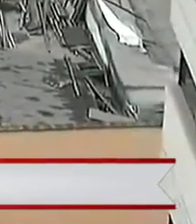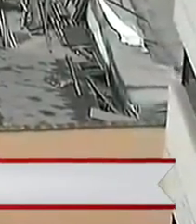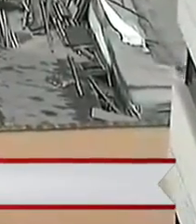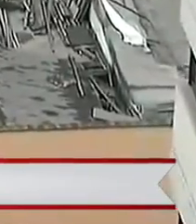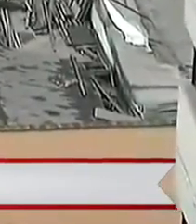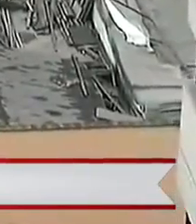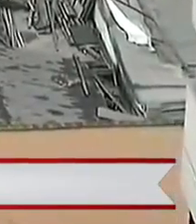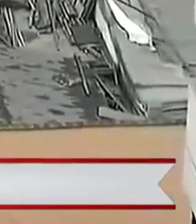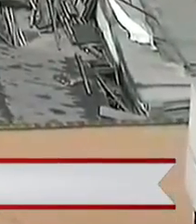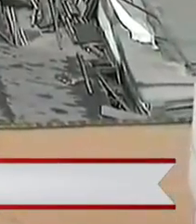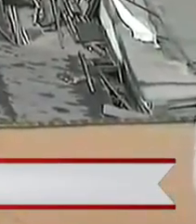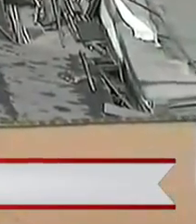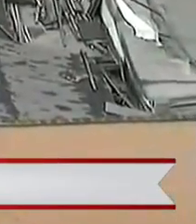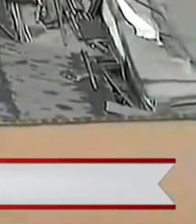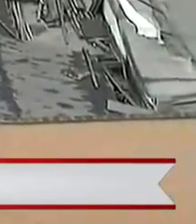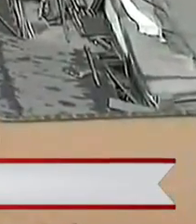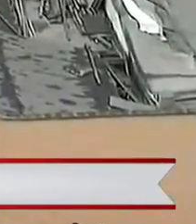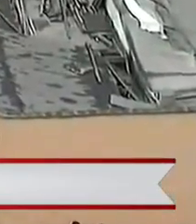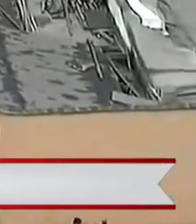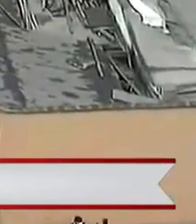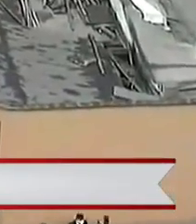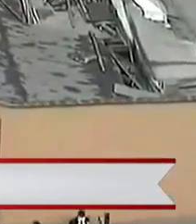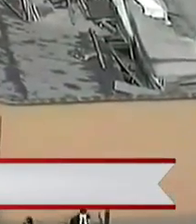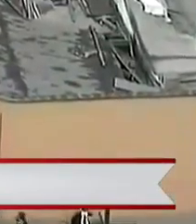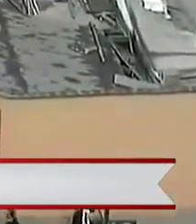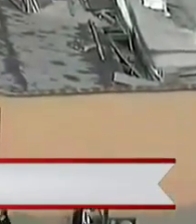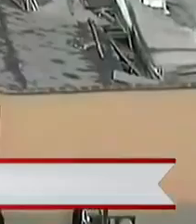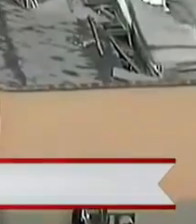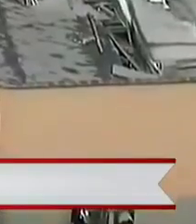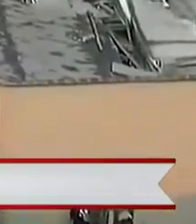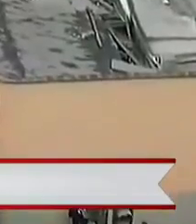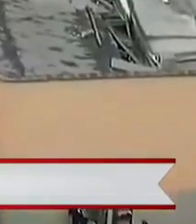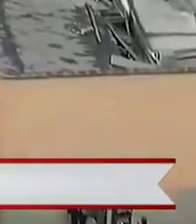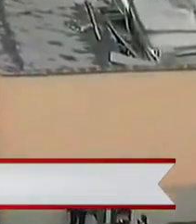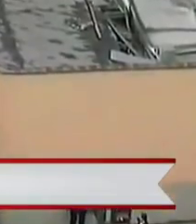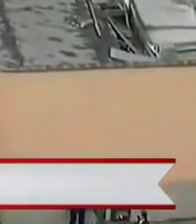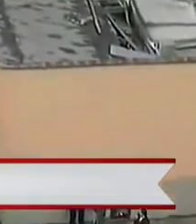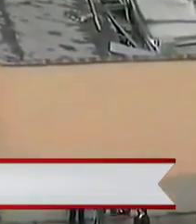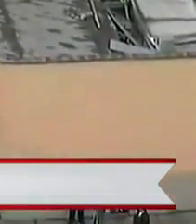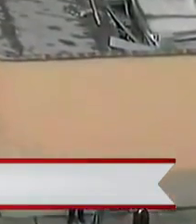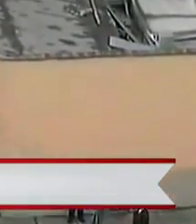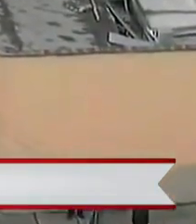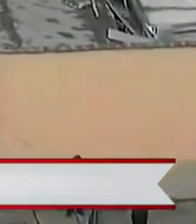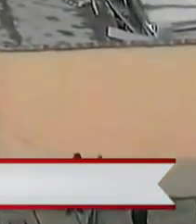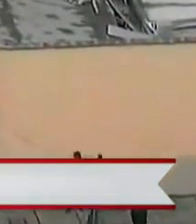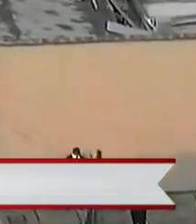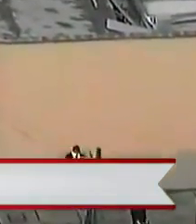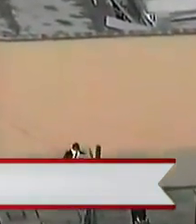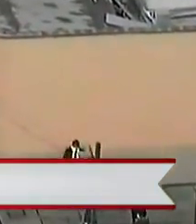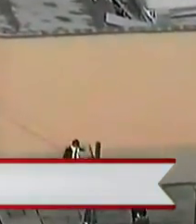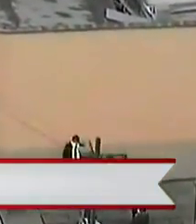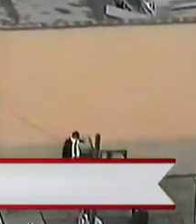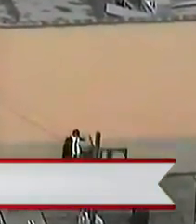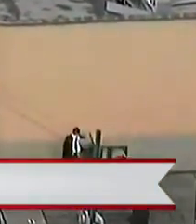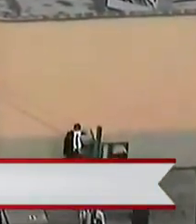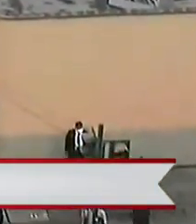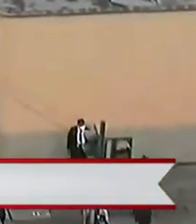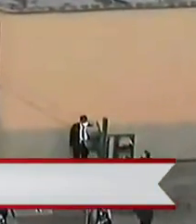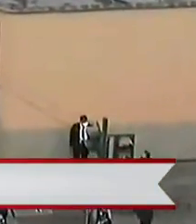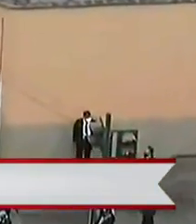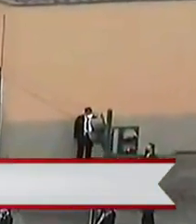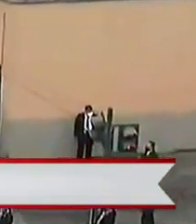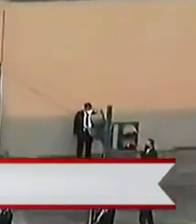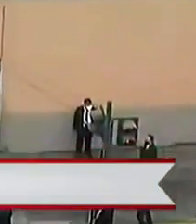la altura de lo que establece, ¿no?, la majestad del Congreso